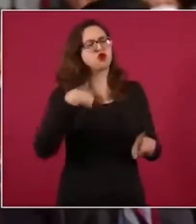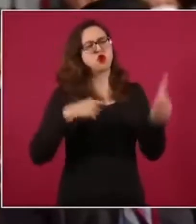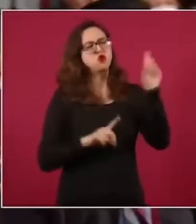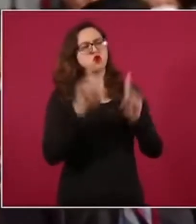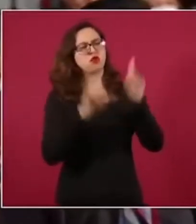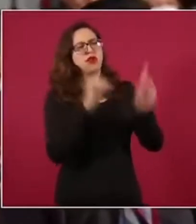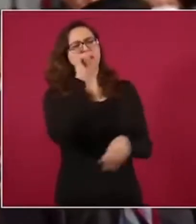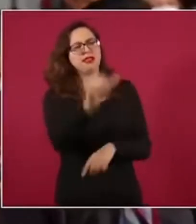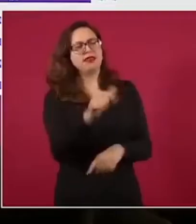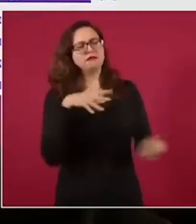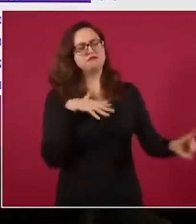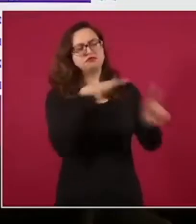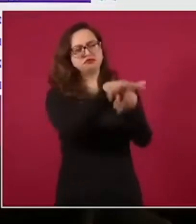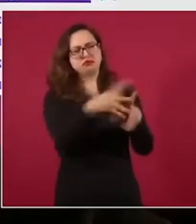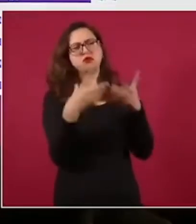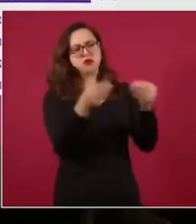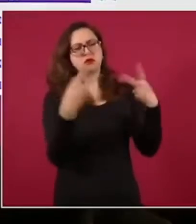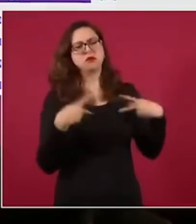O